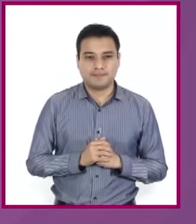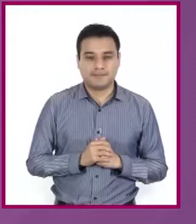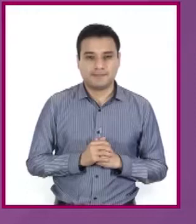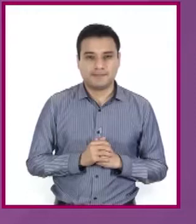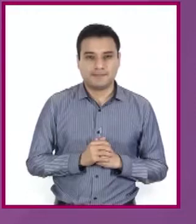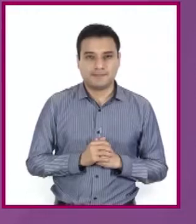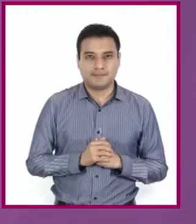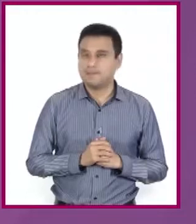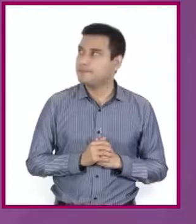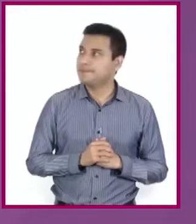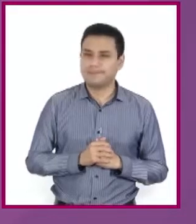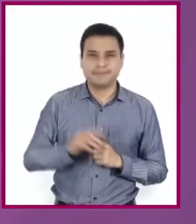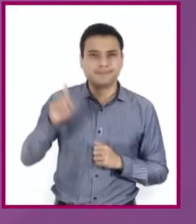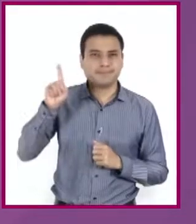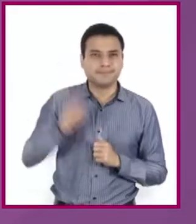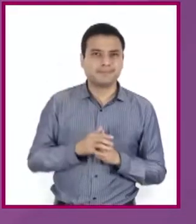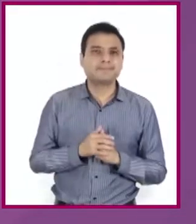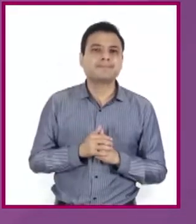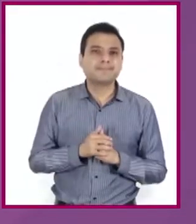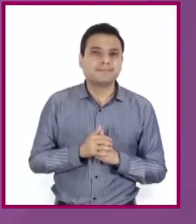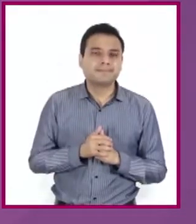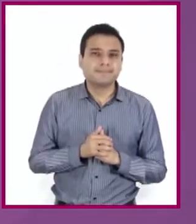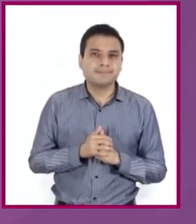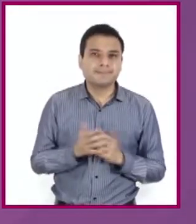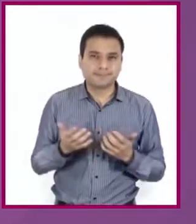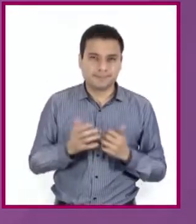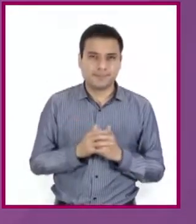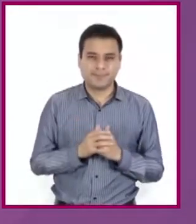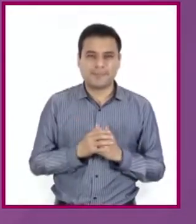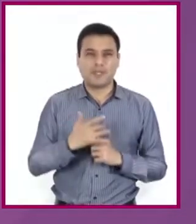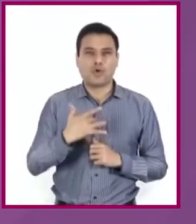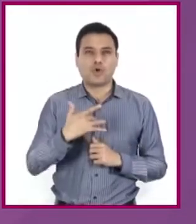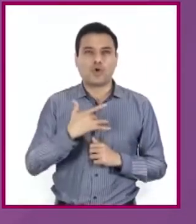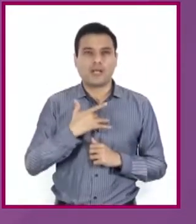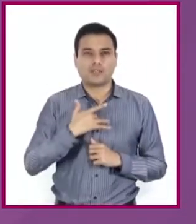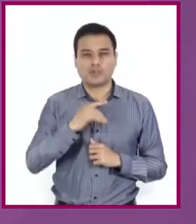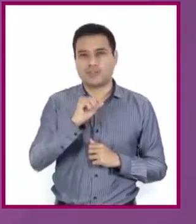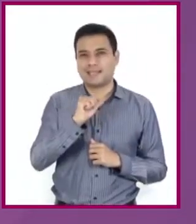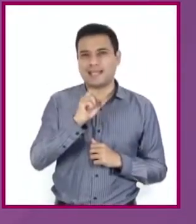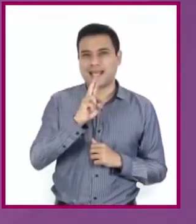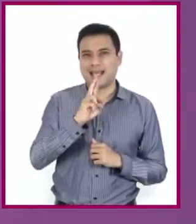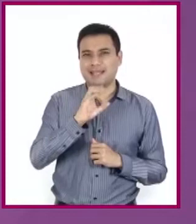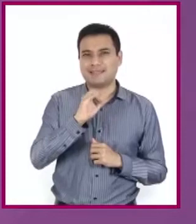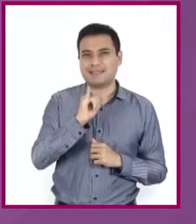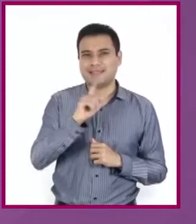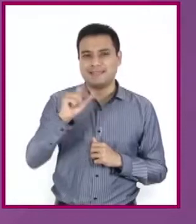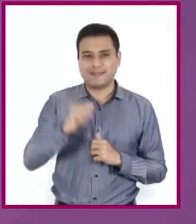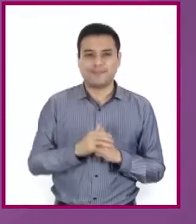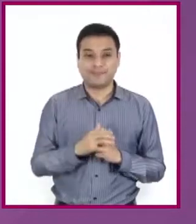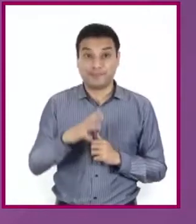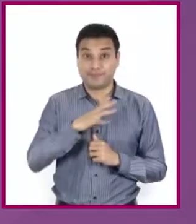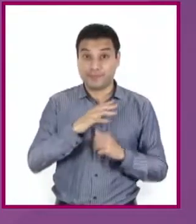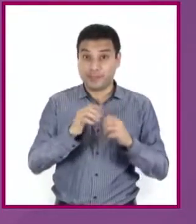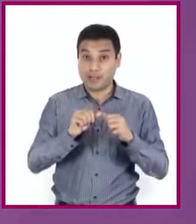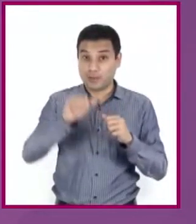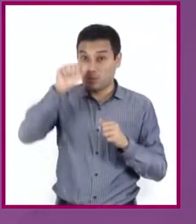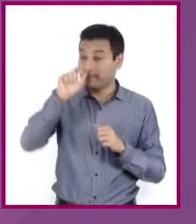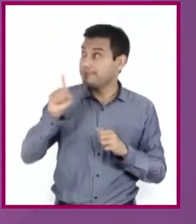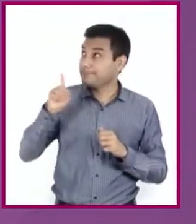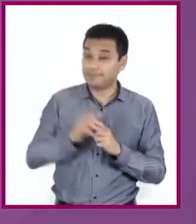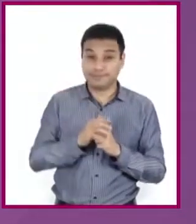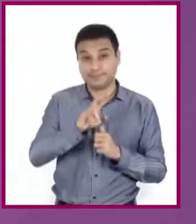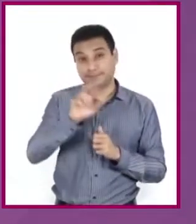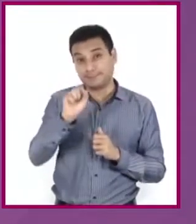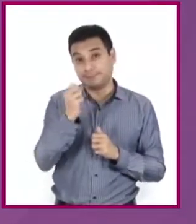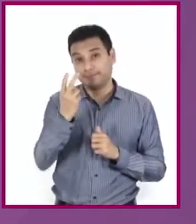Esta cortina está hecha de corazón de arcilla, que es un material impermeable y mide 262 metros de altura, casi lo mismo